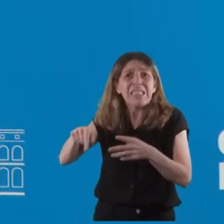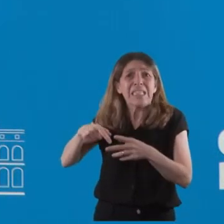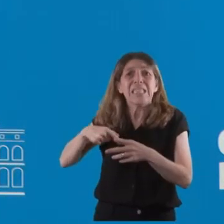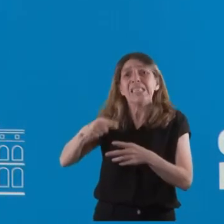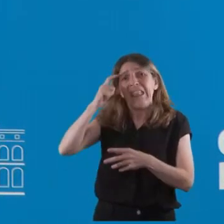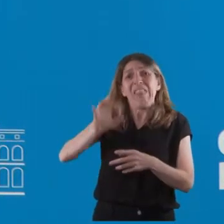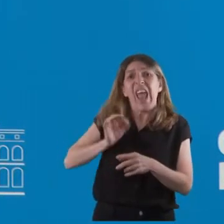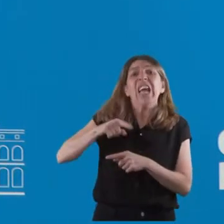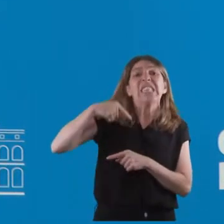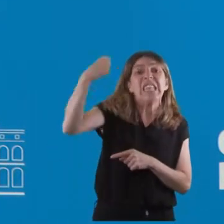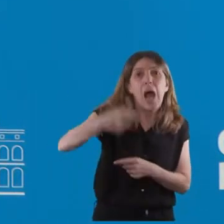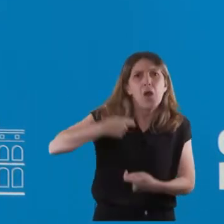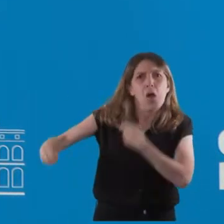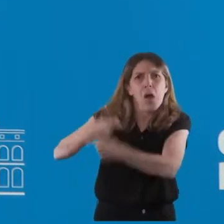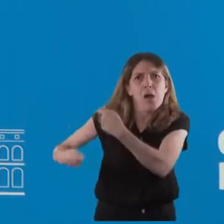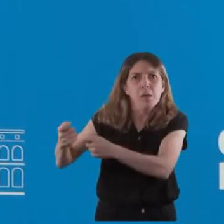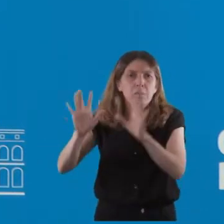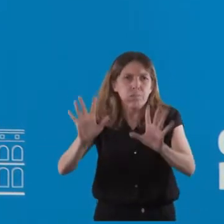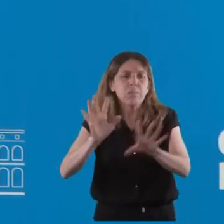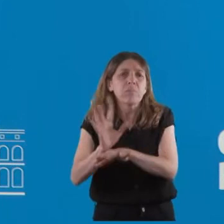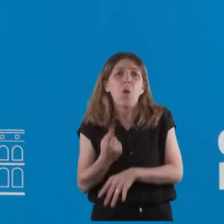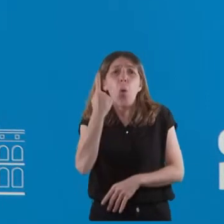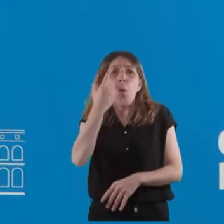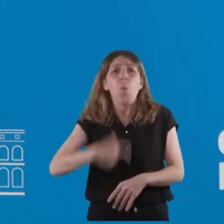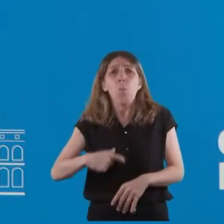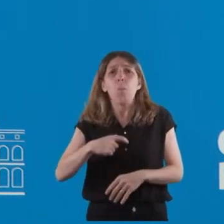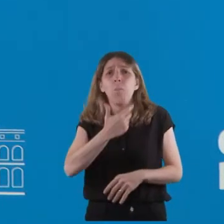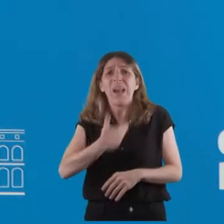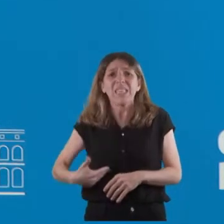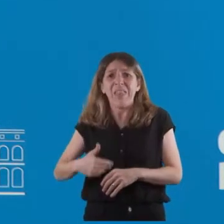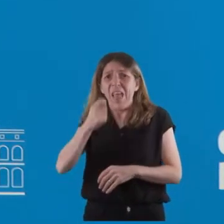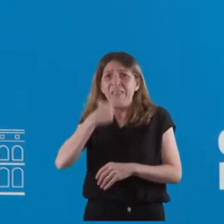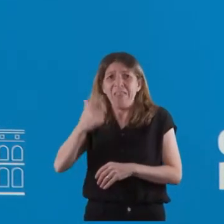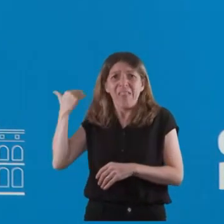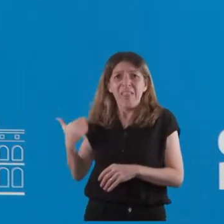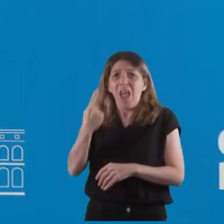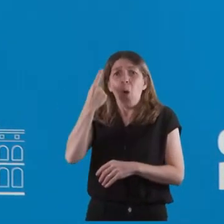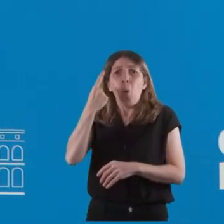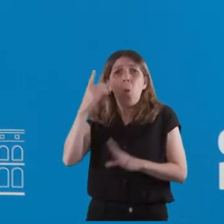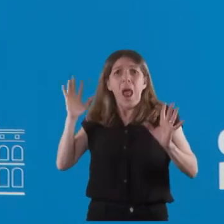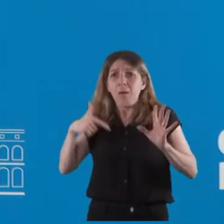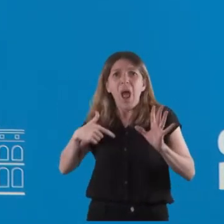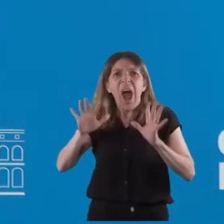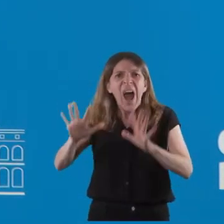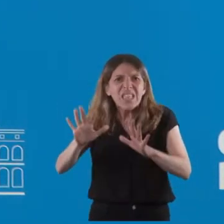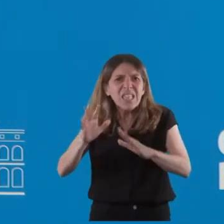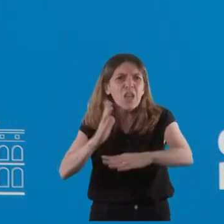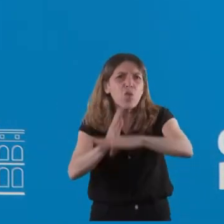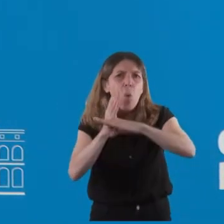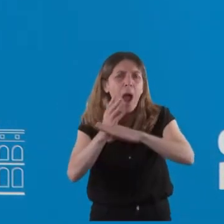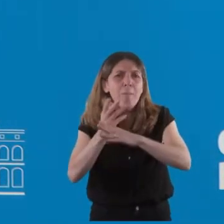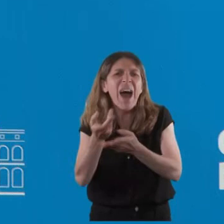manera unilateral y lo hizo un presidente una persona de la argentina nunca más va a suceder porque por decisión de este gobierno